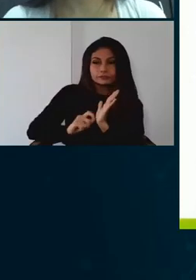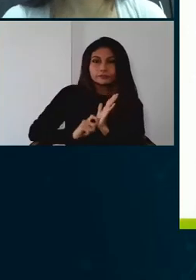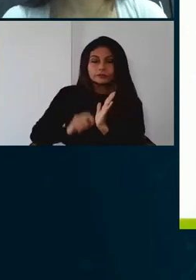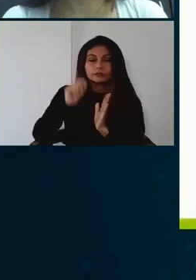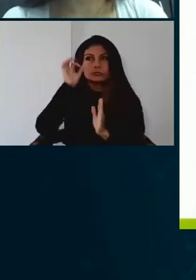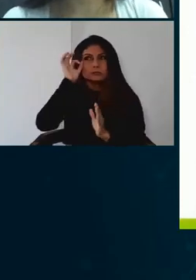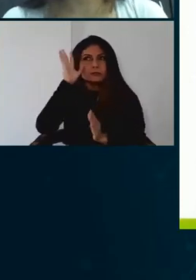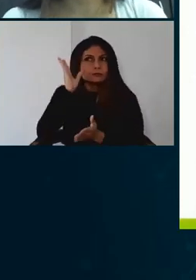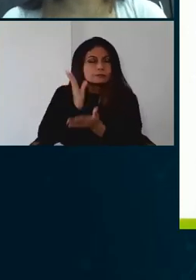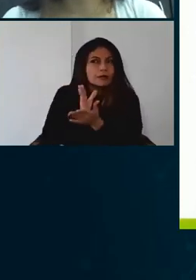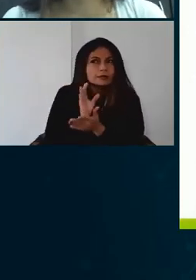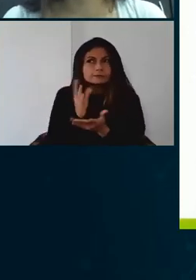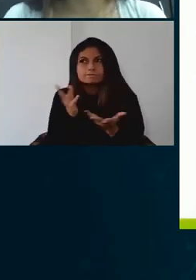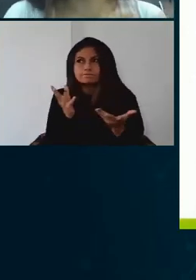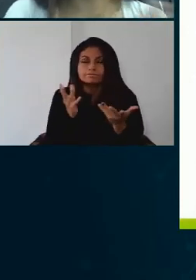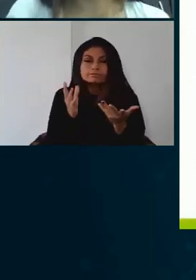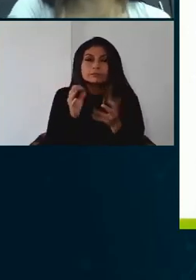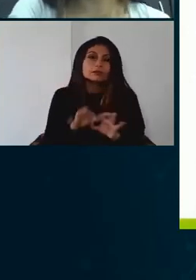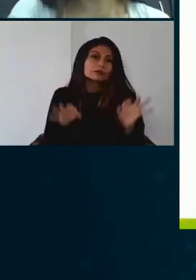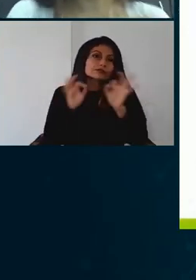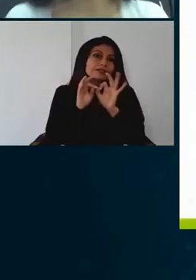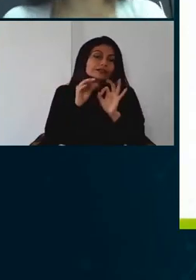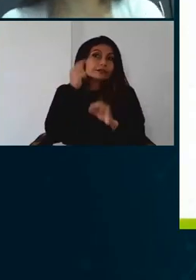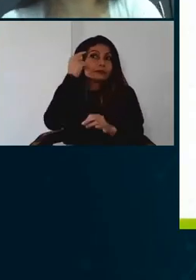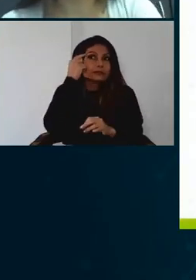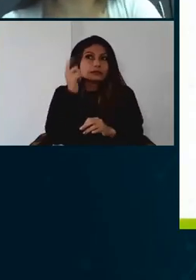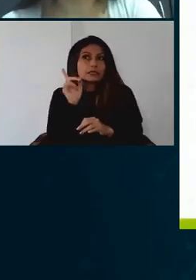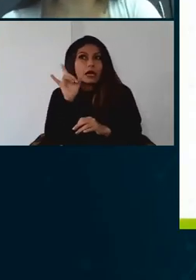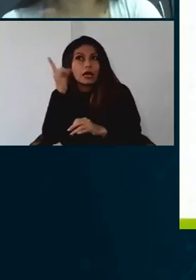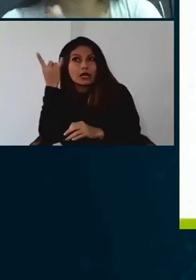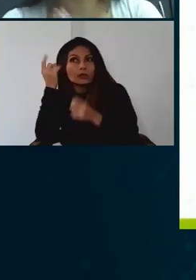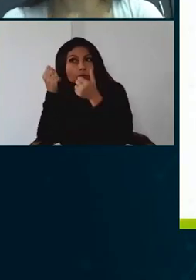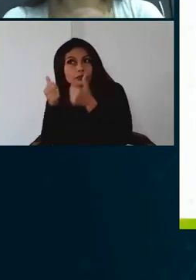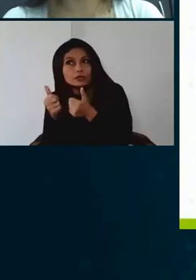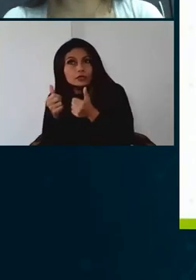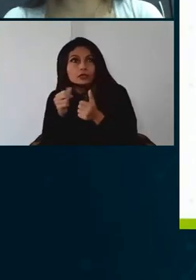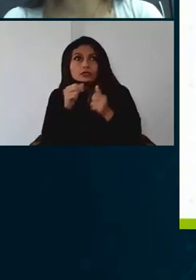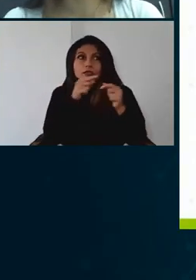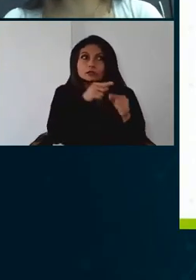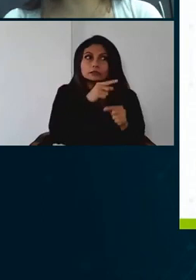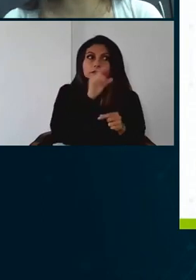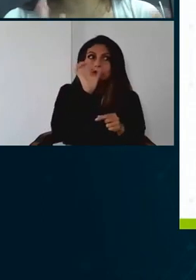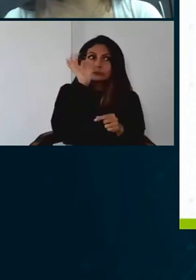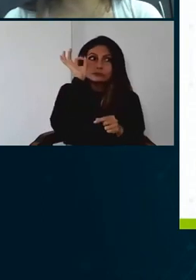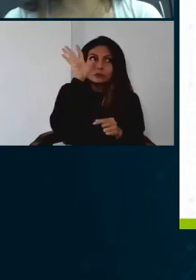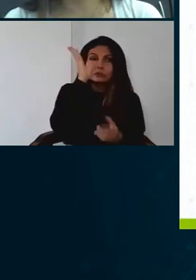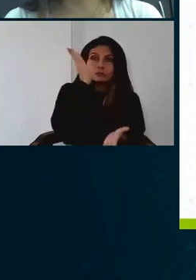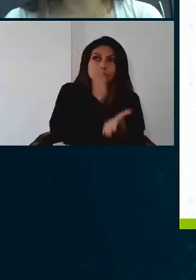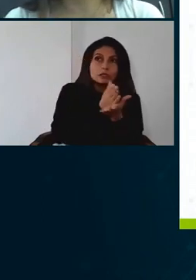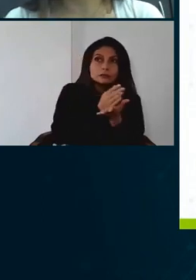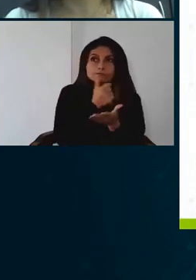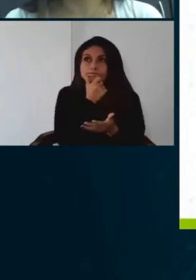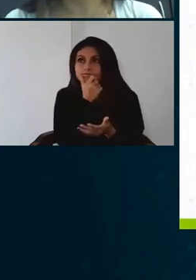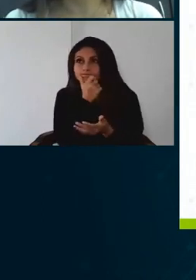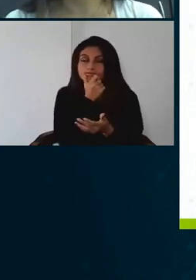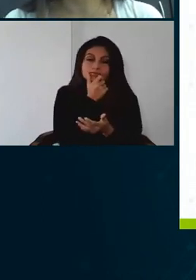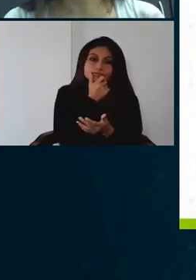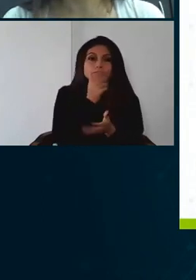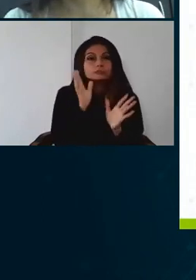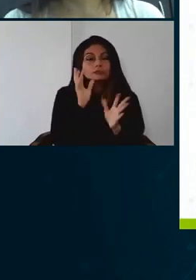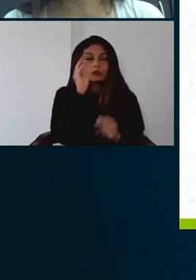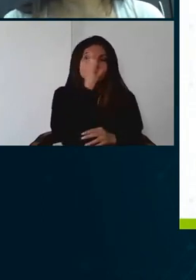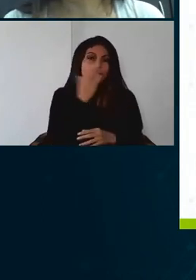Porque a todo hay que verle el lado bueno y el lado por mejorar y tener en cuenta qué se debe de realizar. Entonces,